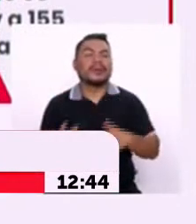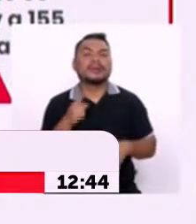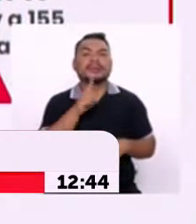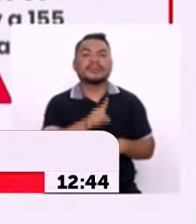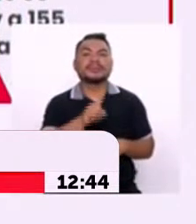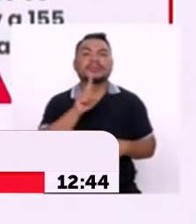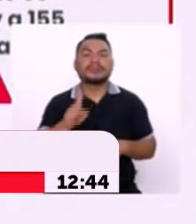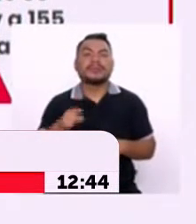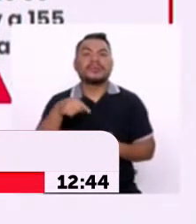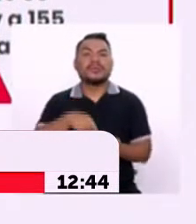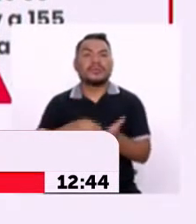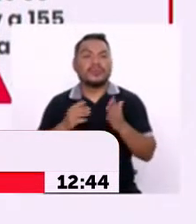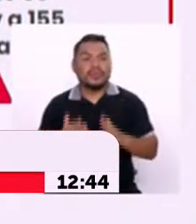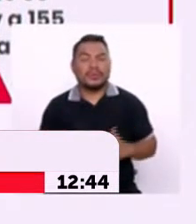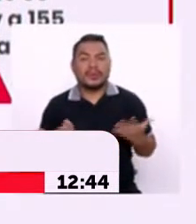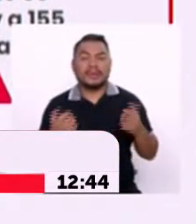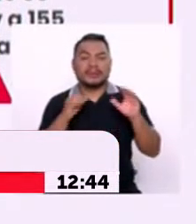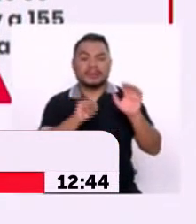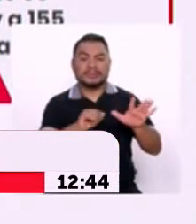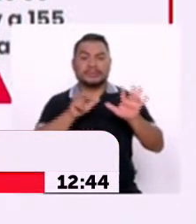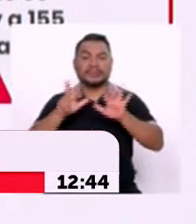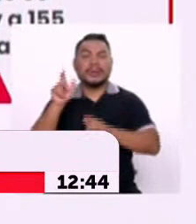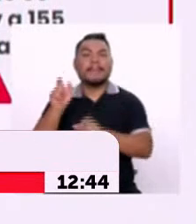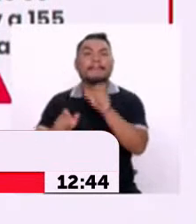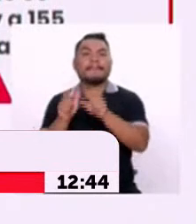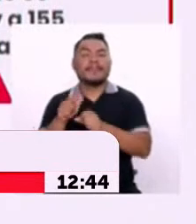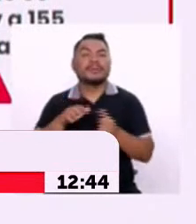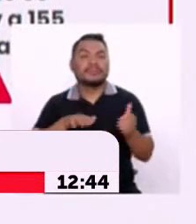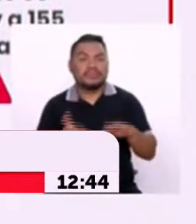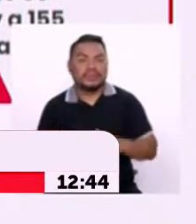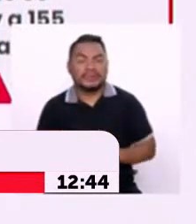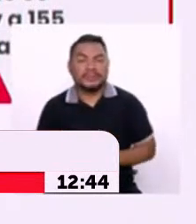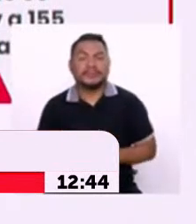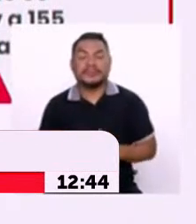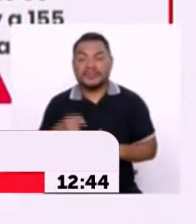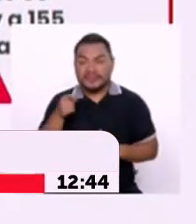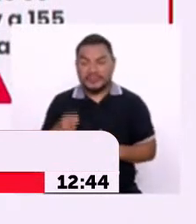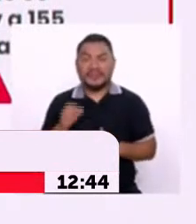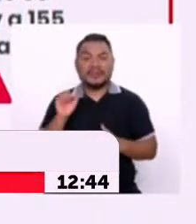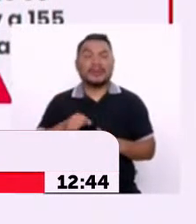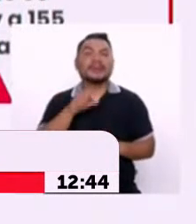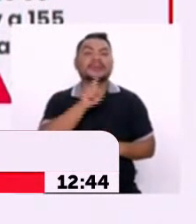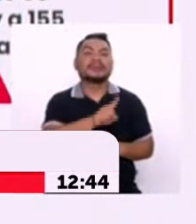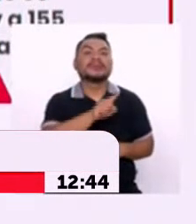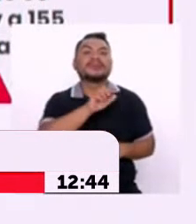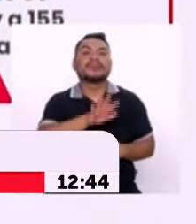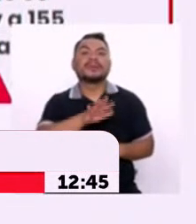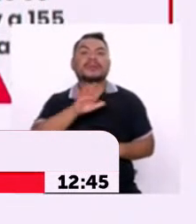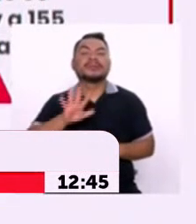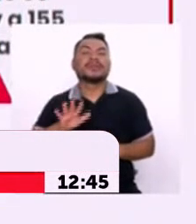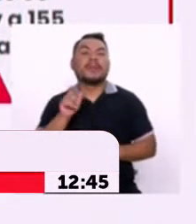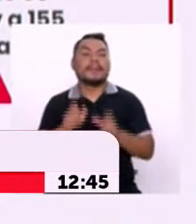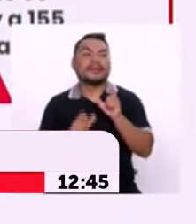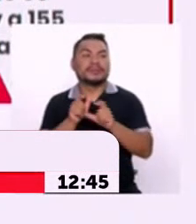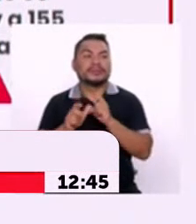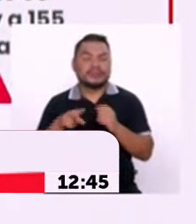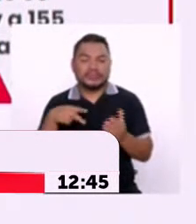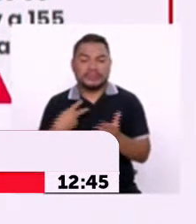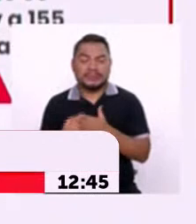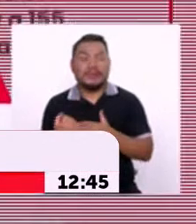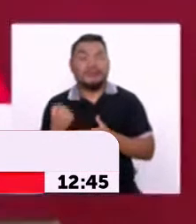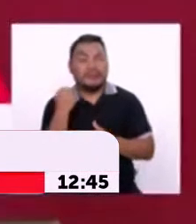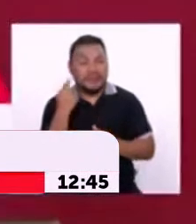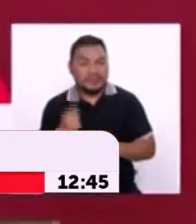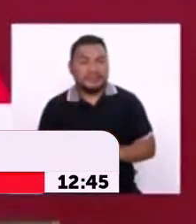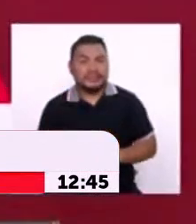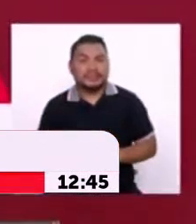de 111 deudos de 63 personas fallecidas y a 155 personas heridas